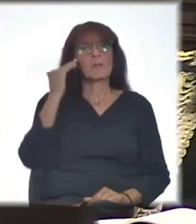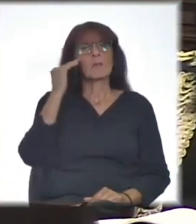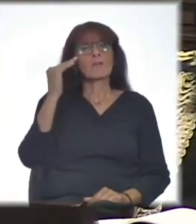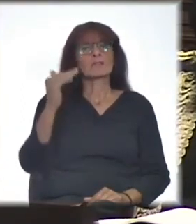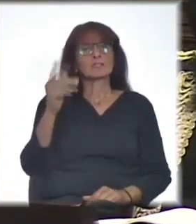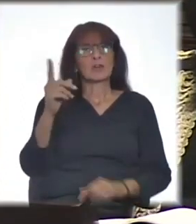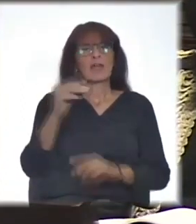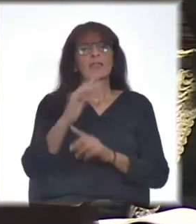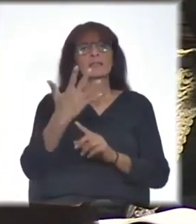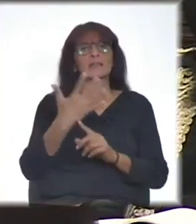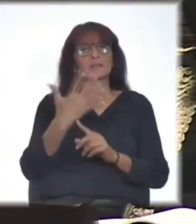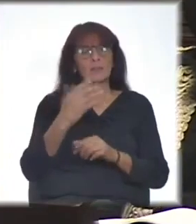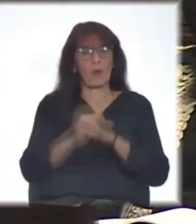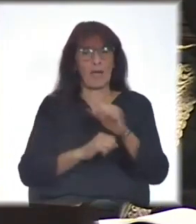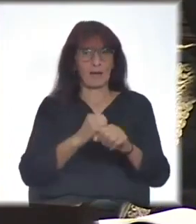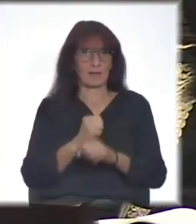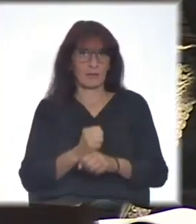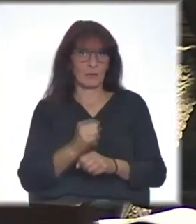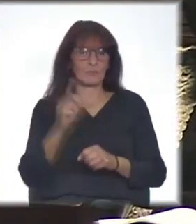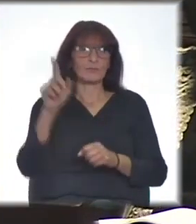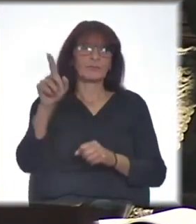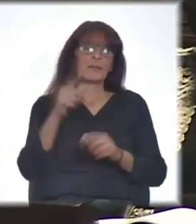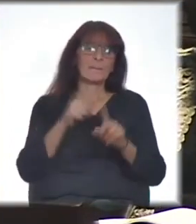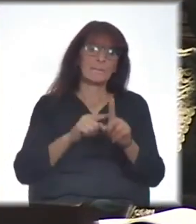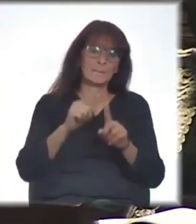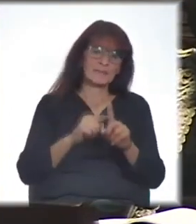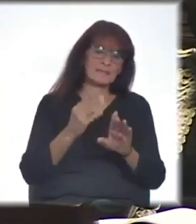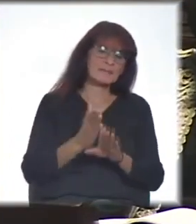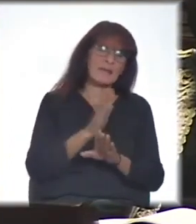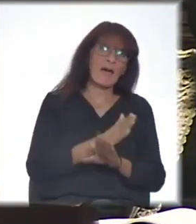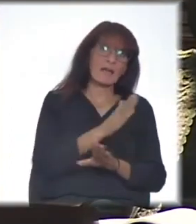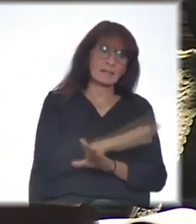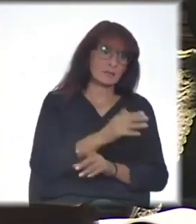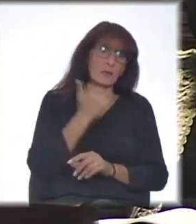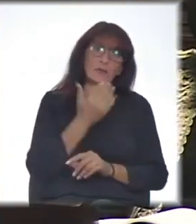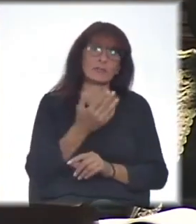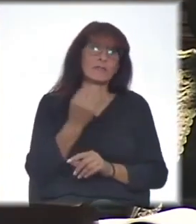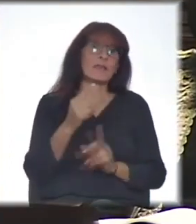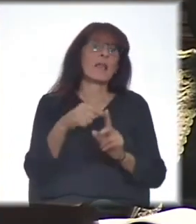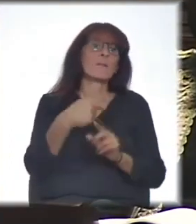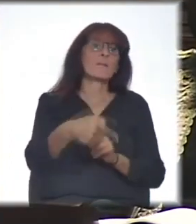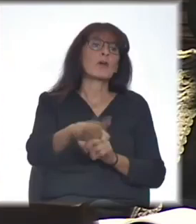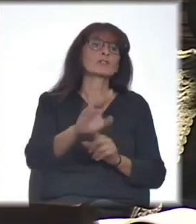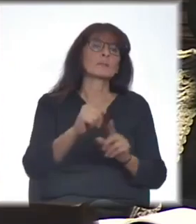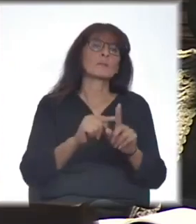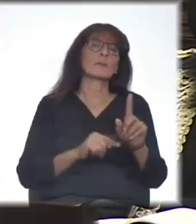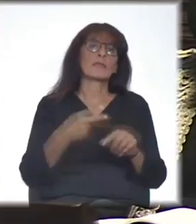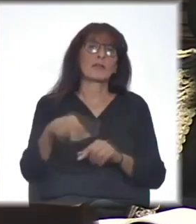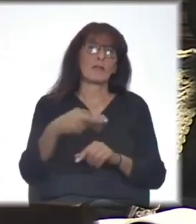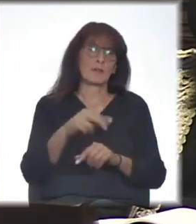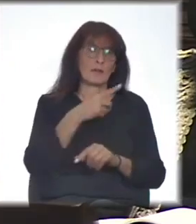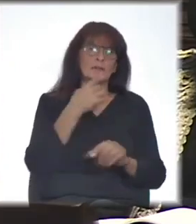5º año, que precisamente meses antes de suponer siquiera lo que acontecería el próximo mes de noviembre, dio